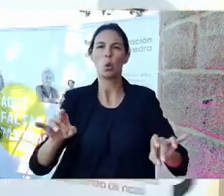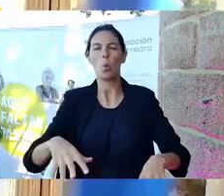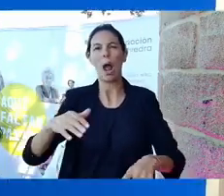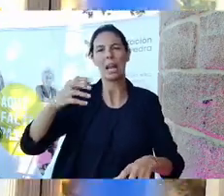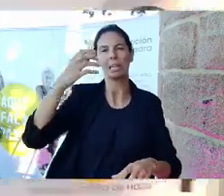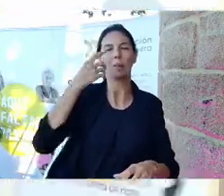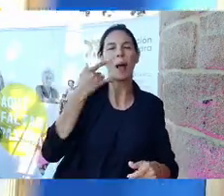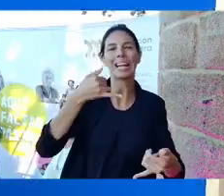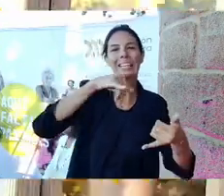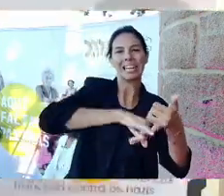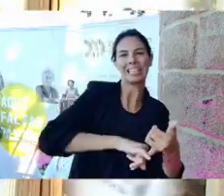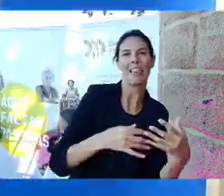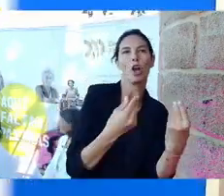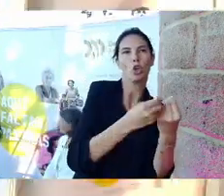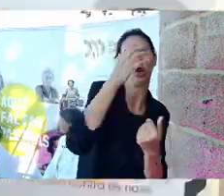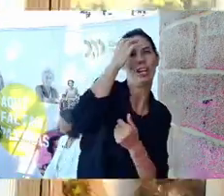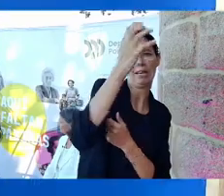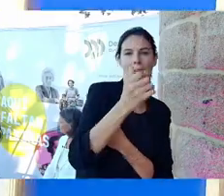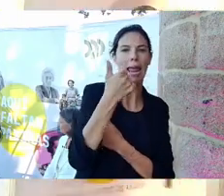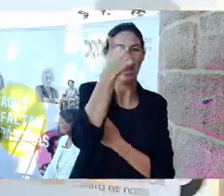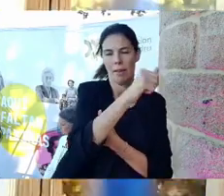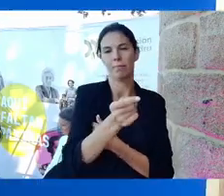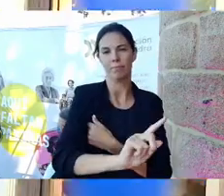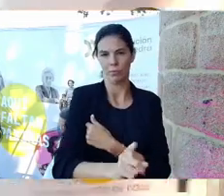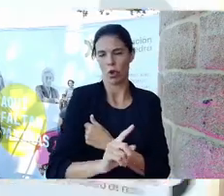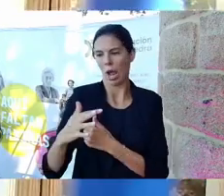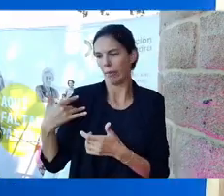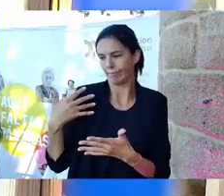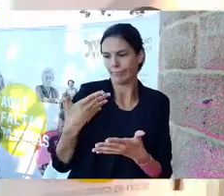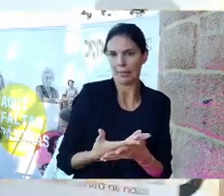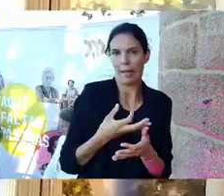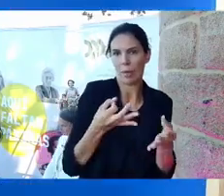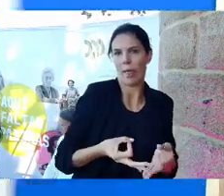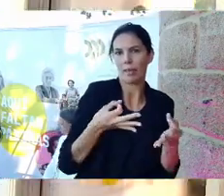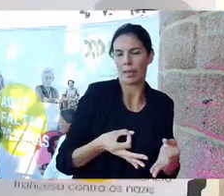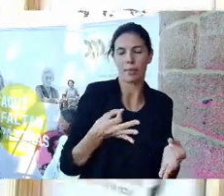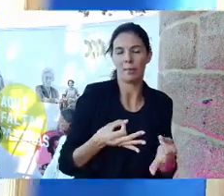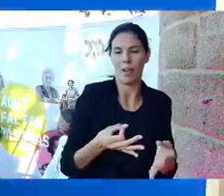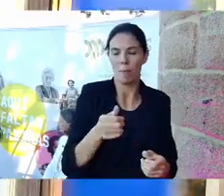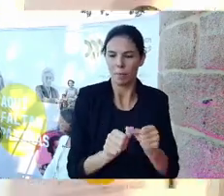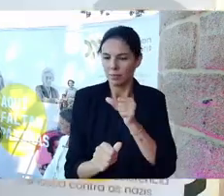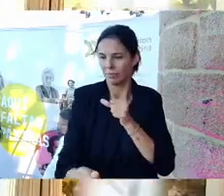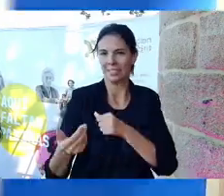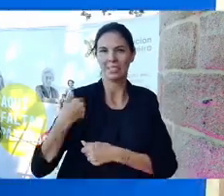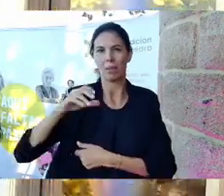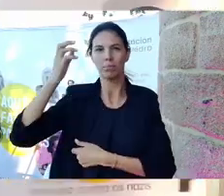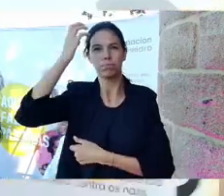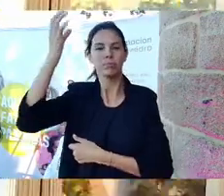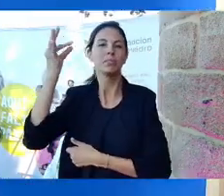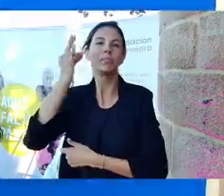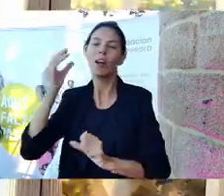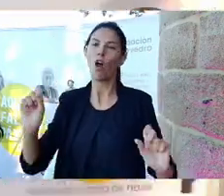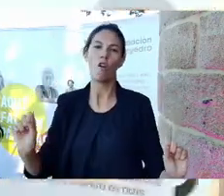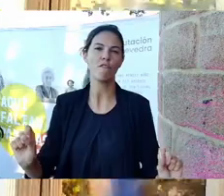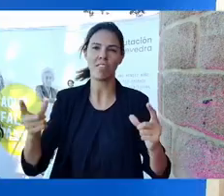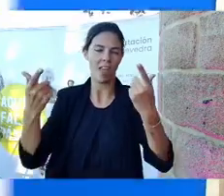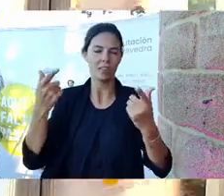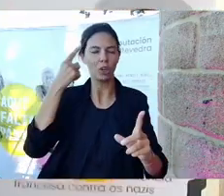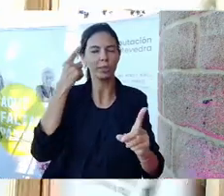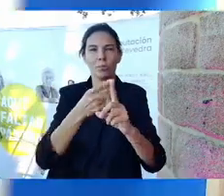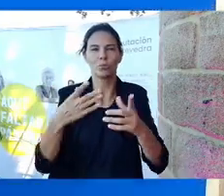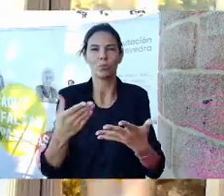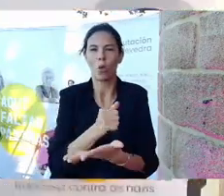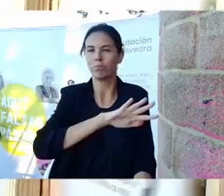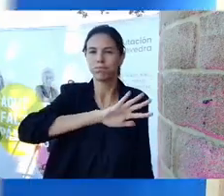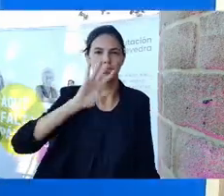dereito e non como reiña consorte, que era o que, bueno, hasta aquel momento era o máis habitual, e hasta que chegou